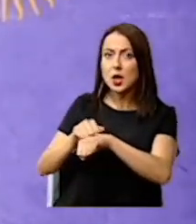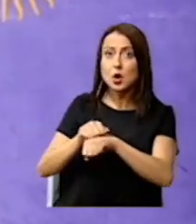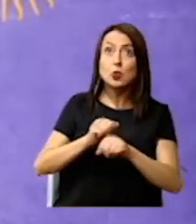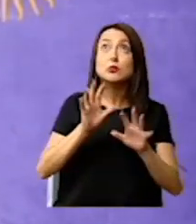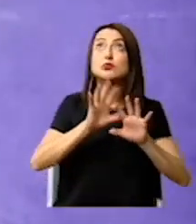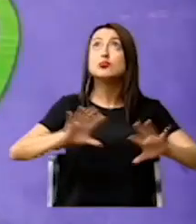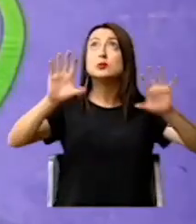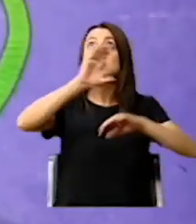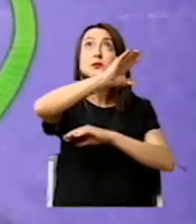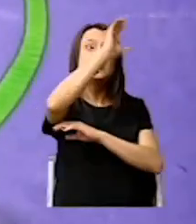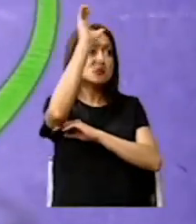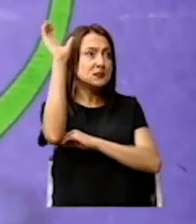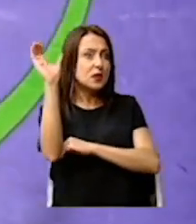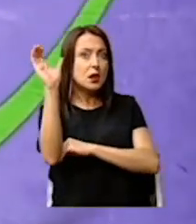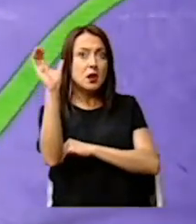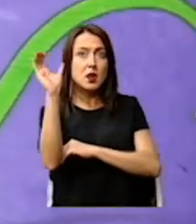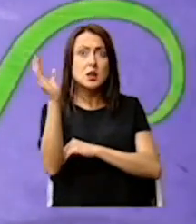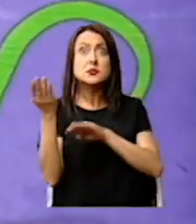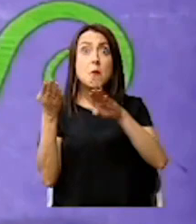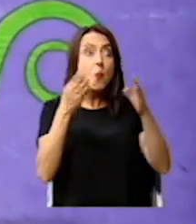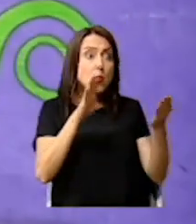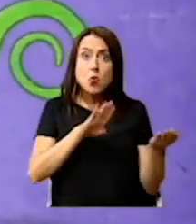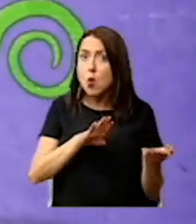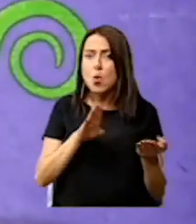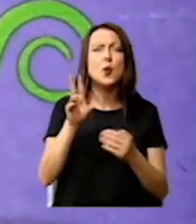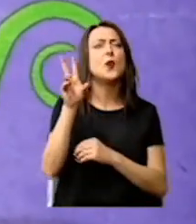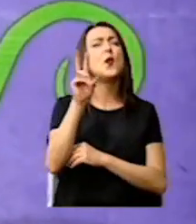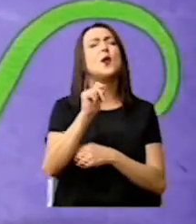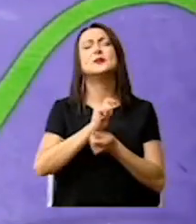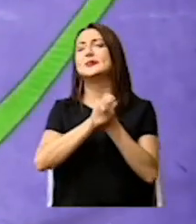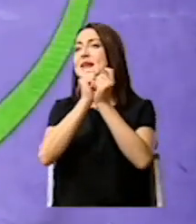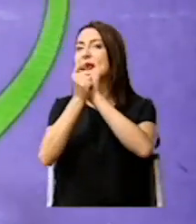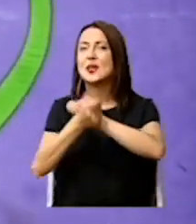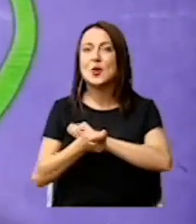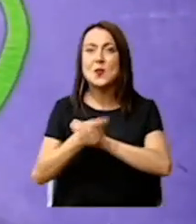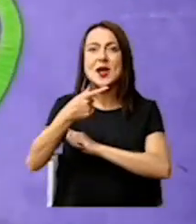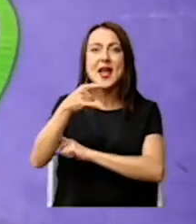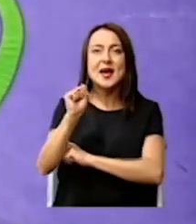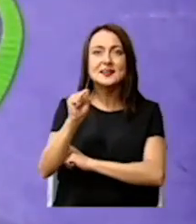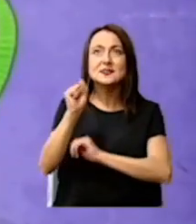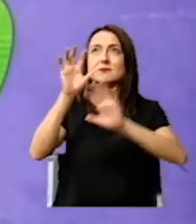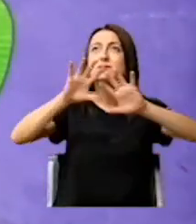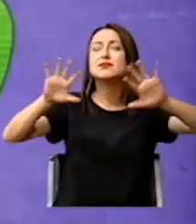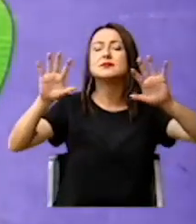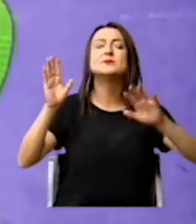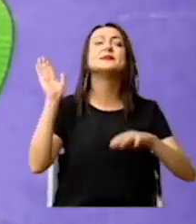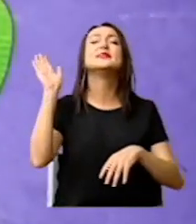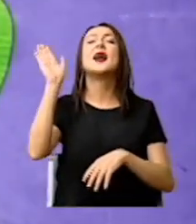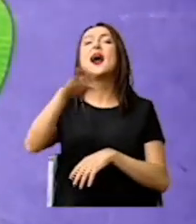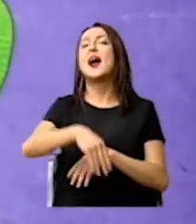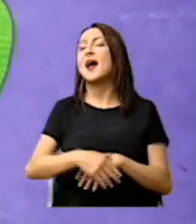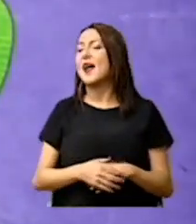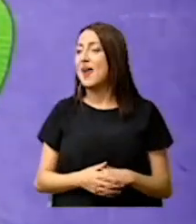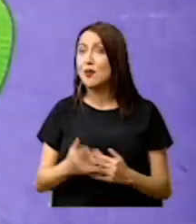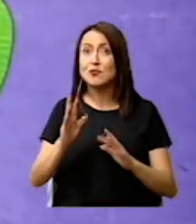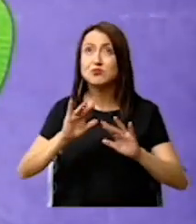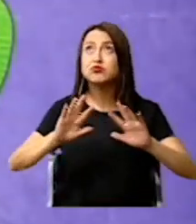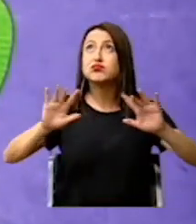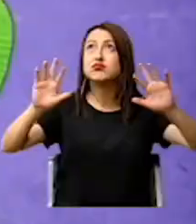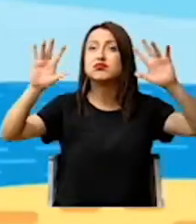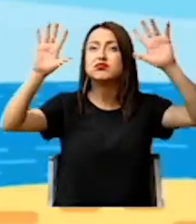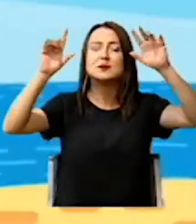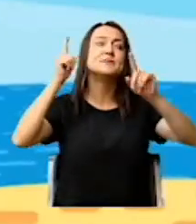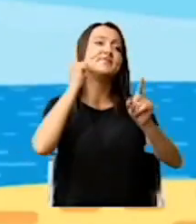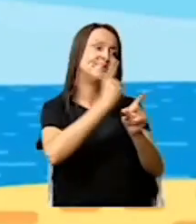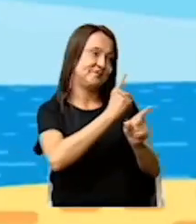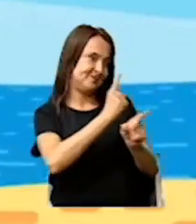cielo. ¿Se murió? No, amigo. Se convirtió en agua gaseosa. ¡Ah! ¡Se evaporó!